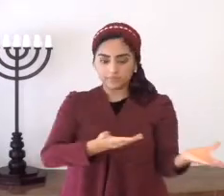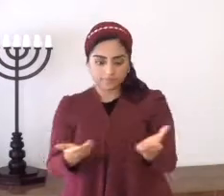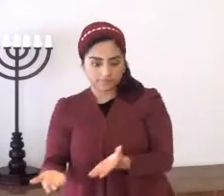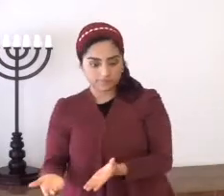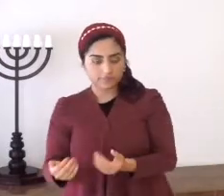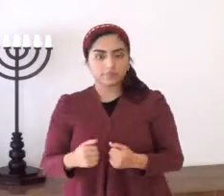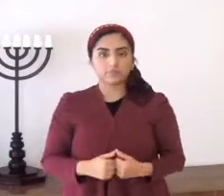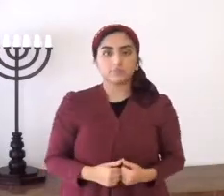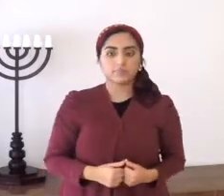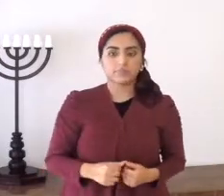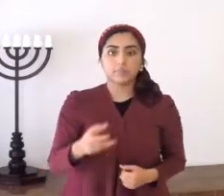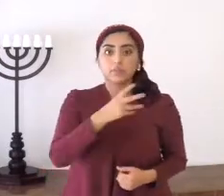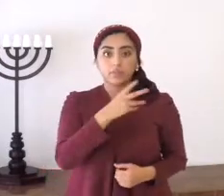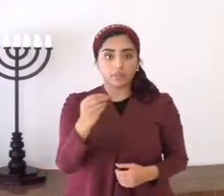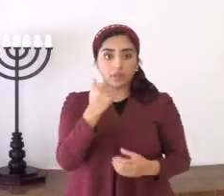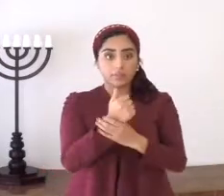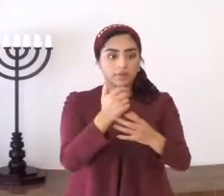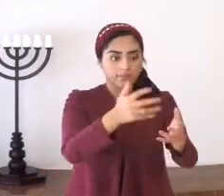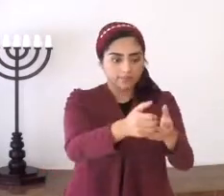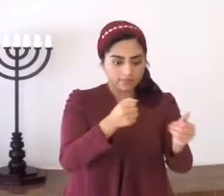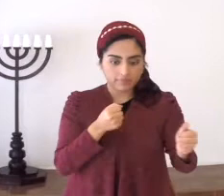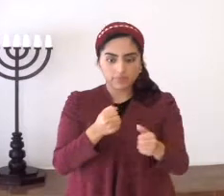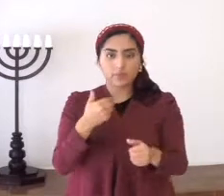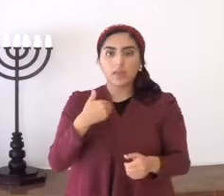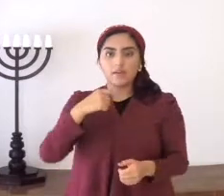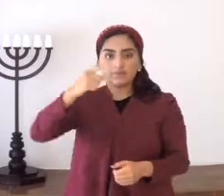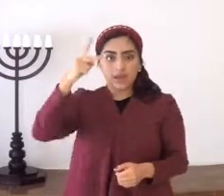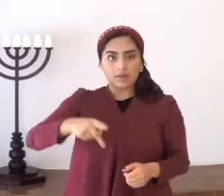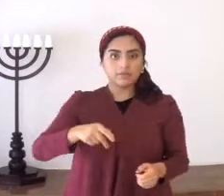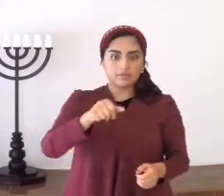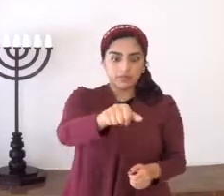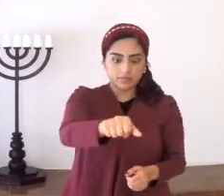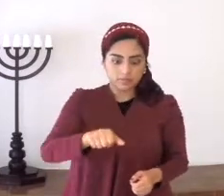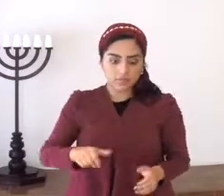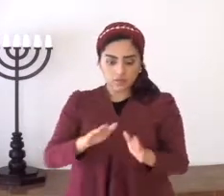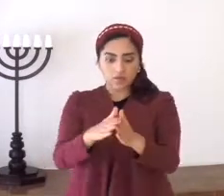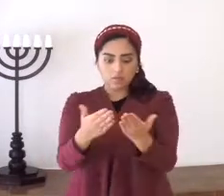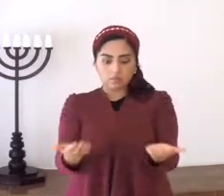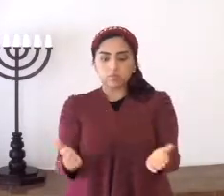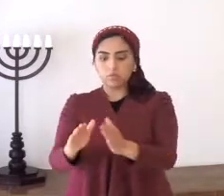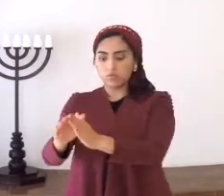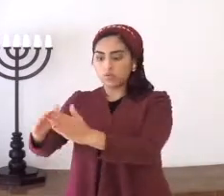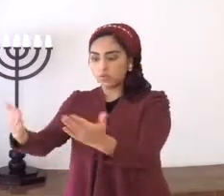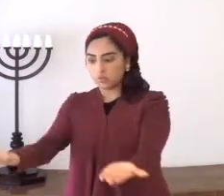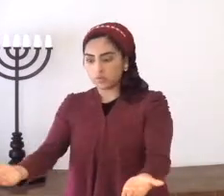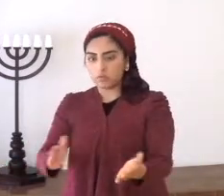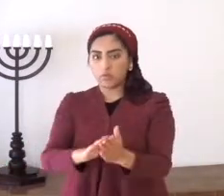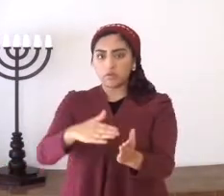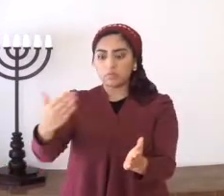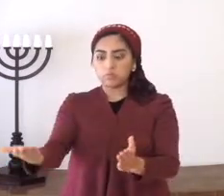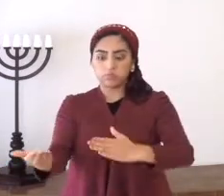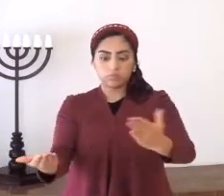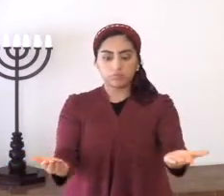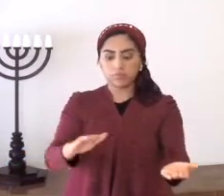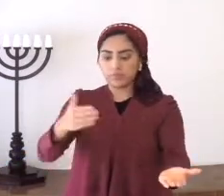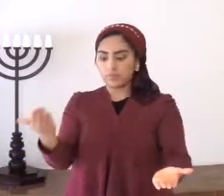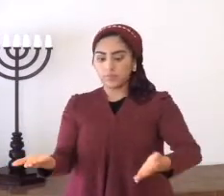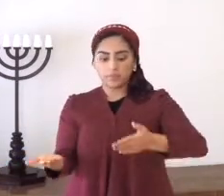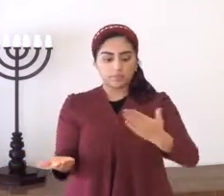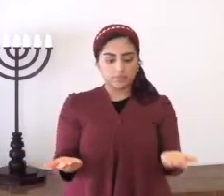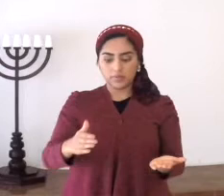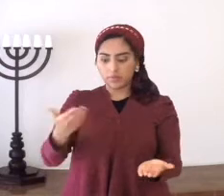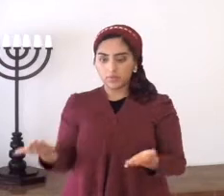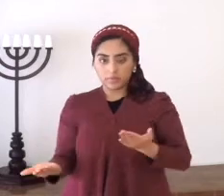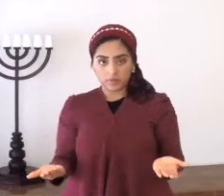3 años, una tórtola también, y un palomino. Y tomó él todo esto, y los partió por la mitad, y puso cada mitad